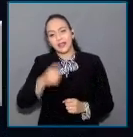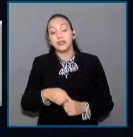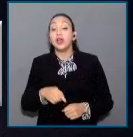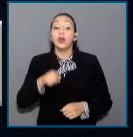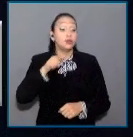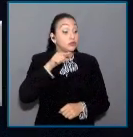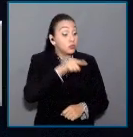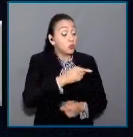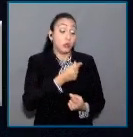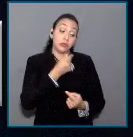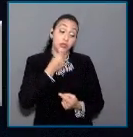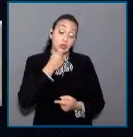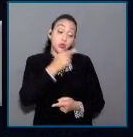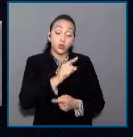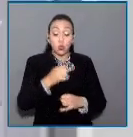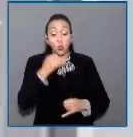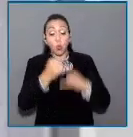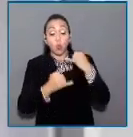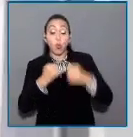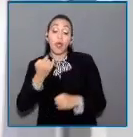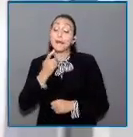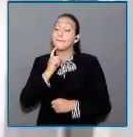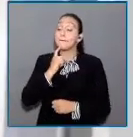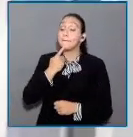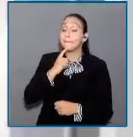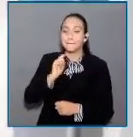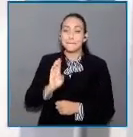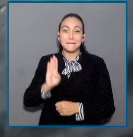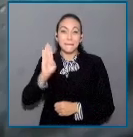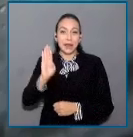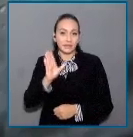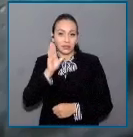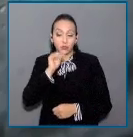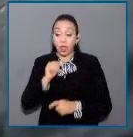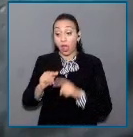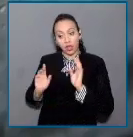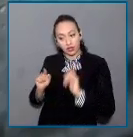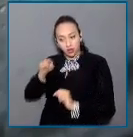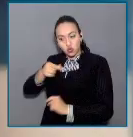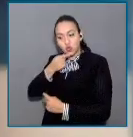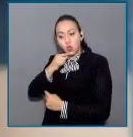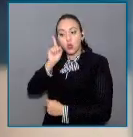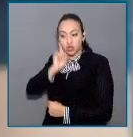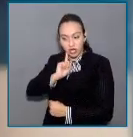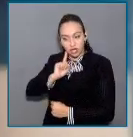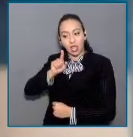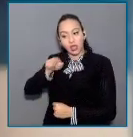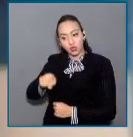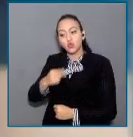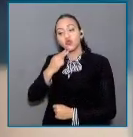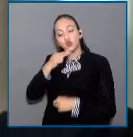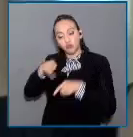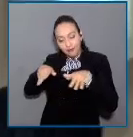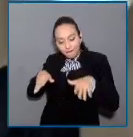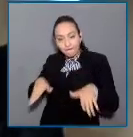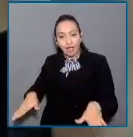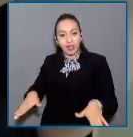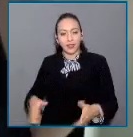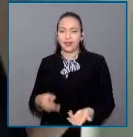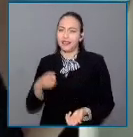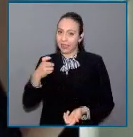niño o eres niña, tienes que usar falda, es violencia. Discursos que persisten en nuestra sociedad y que ahora es